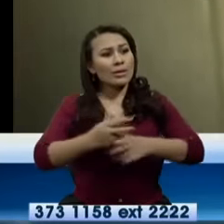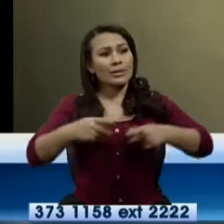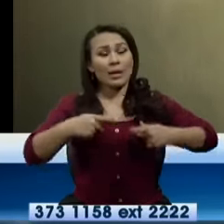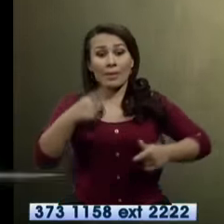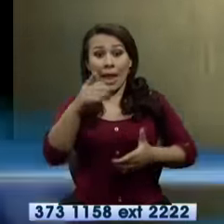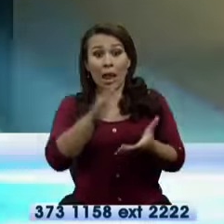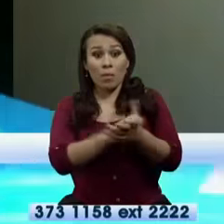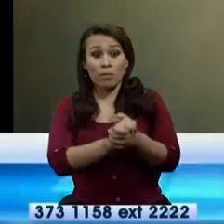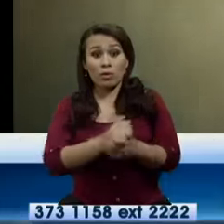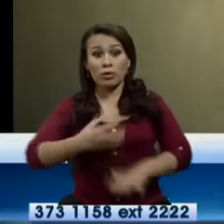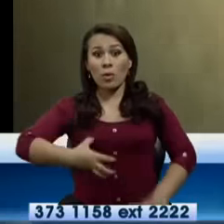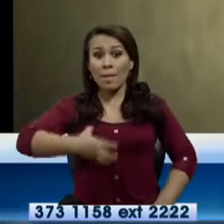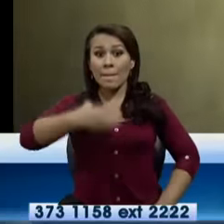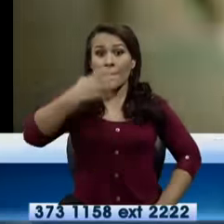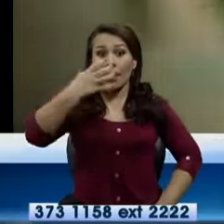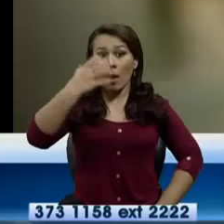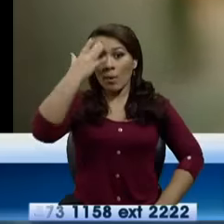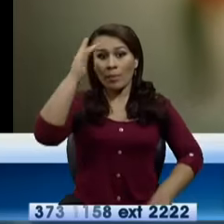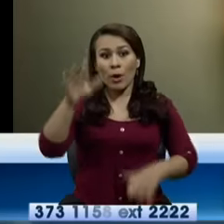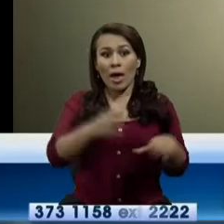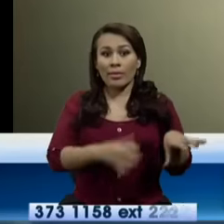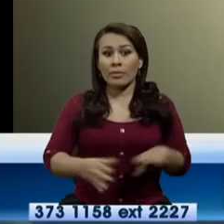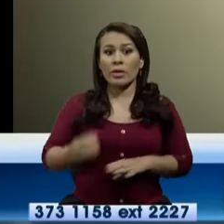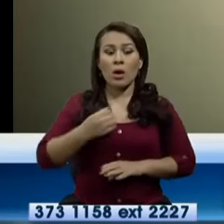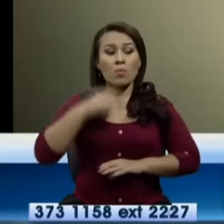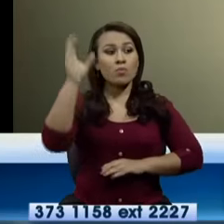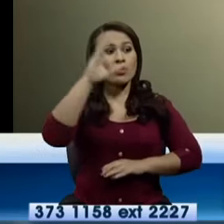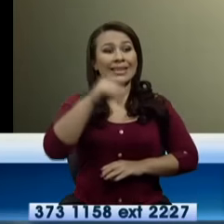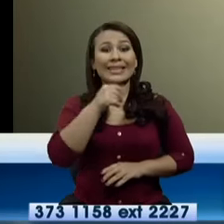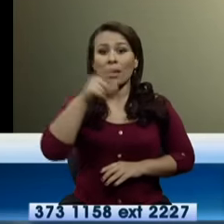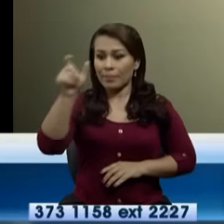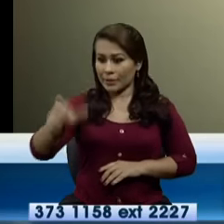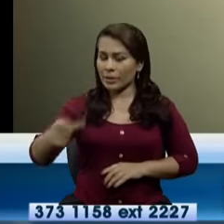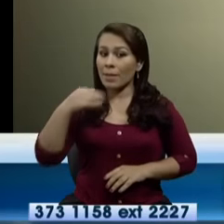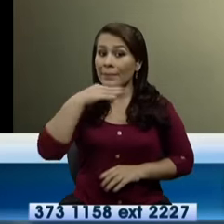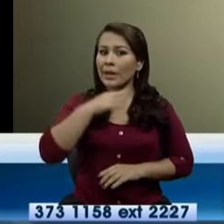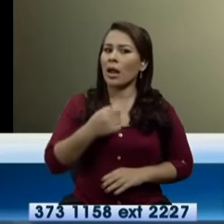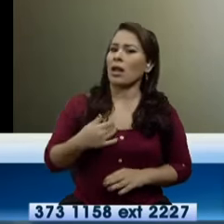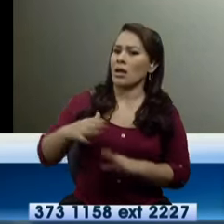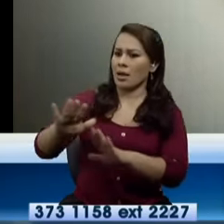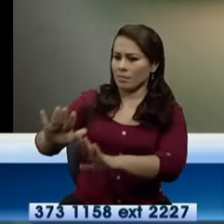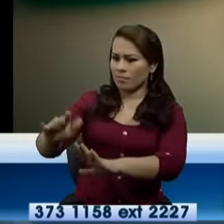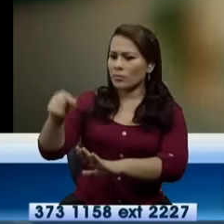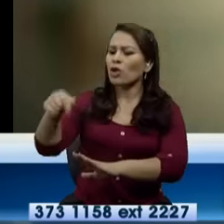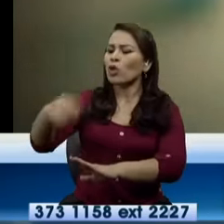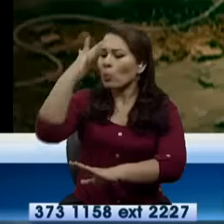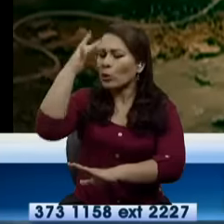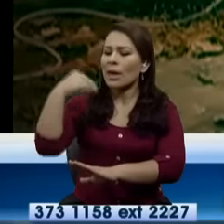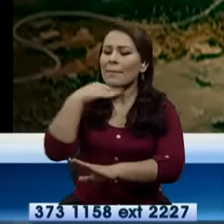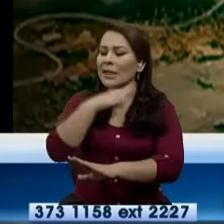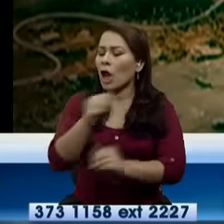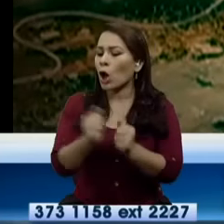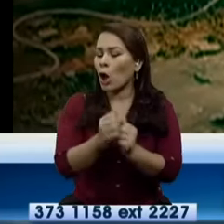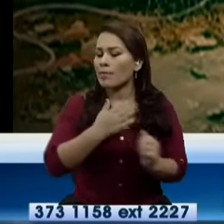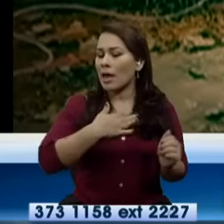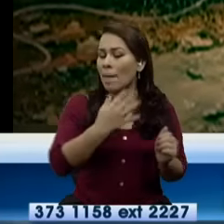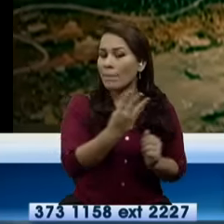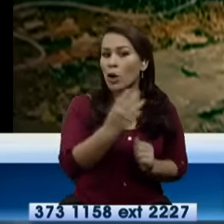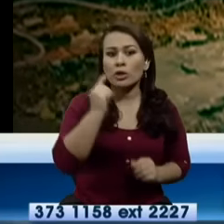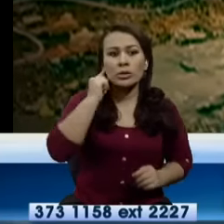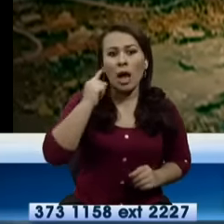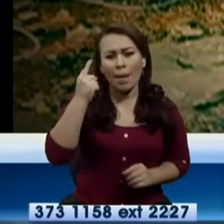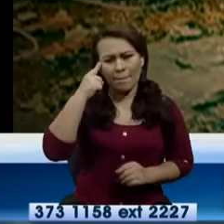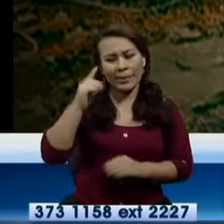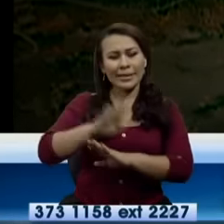esposo enfurecido por los acontecimientos fue en busca del atrevido vecino para reclamar su accionar regresó a casa creyendo que